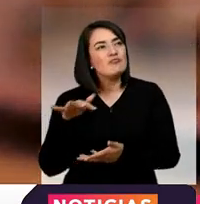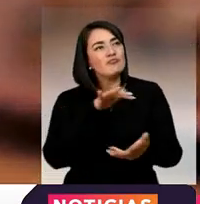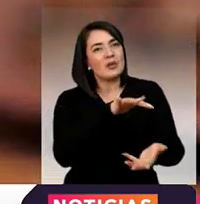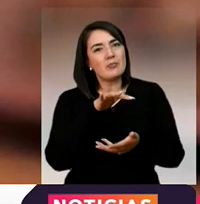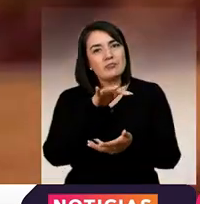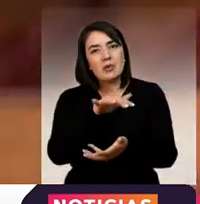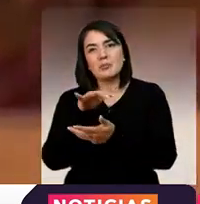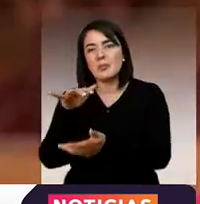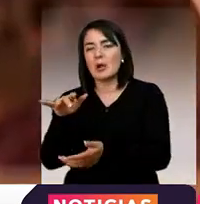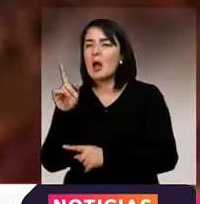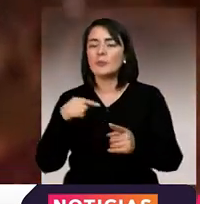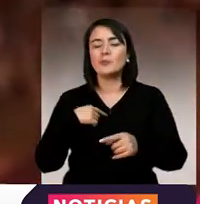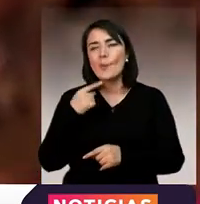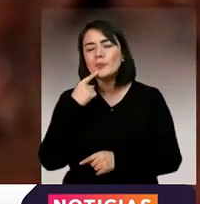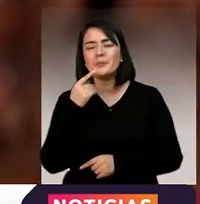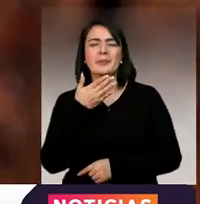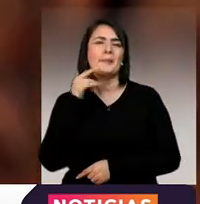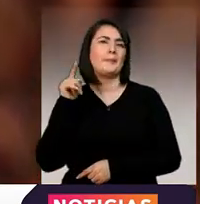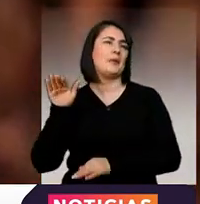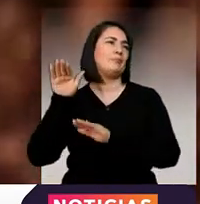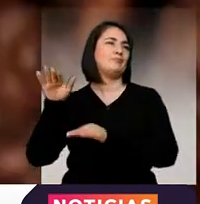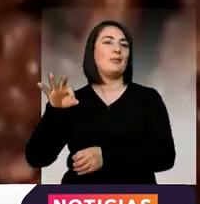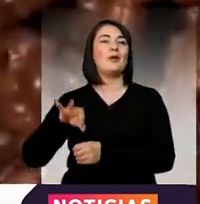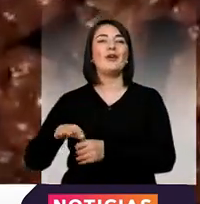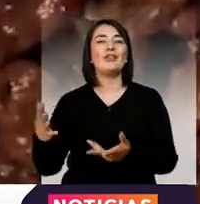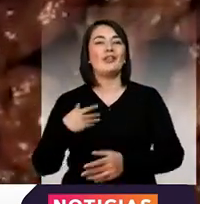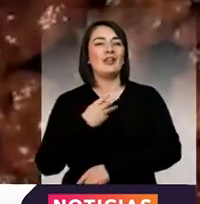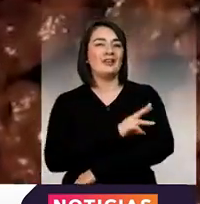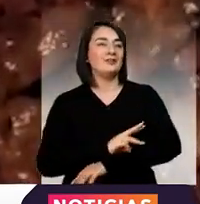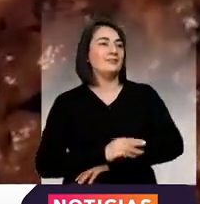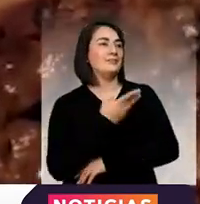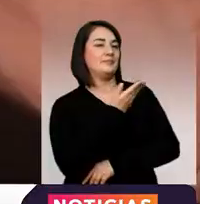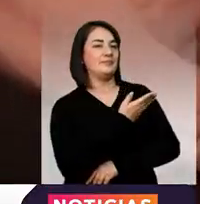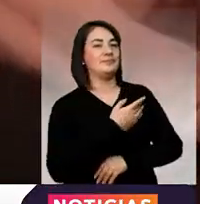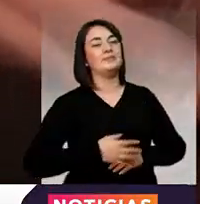mejores alitas de la ciudad en www.virtualfood.com.co.